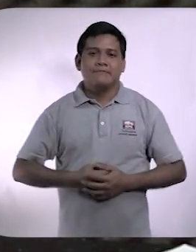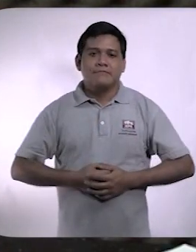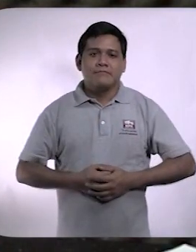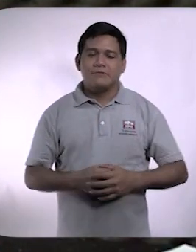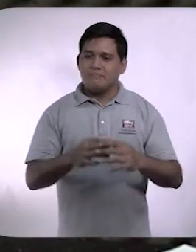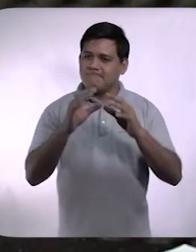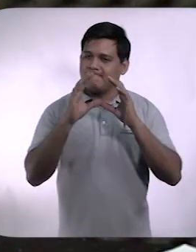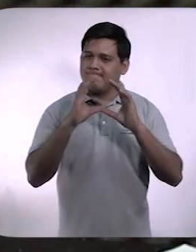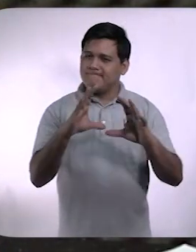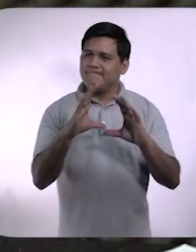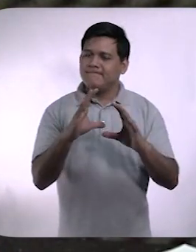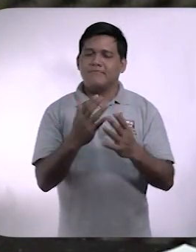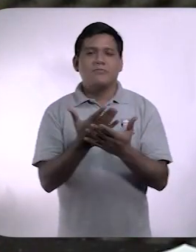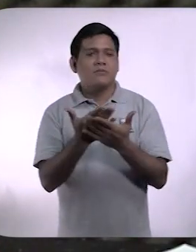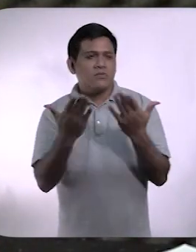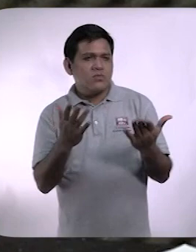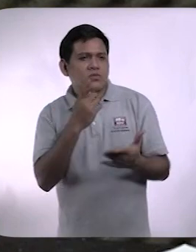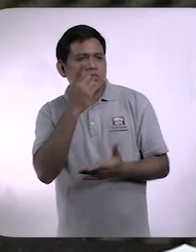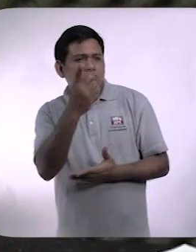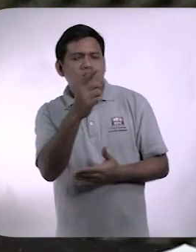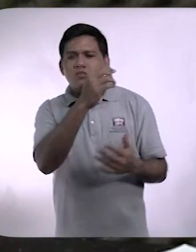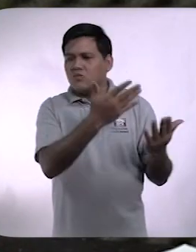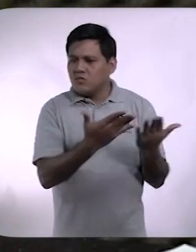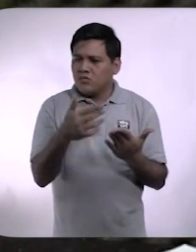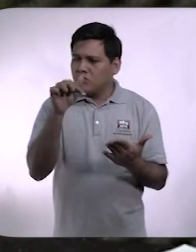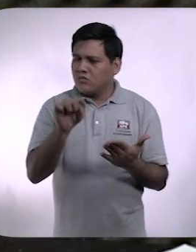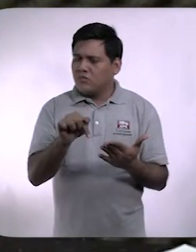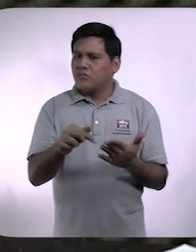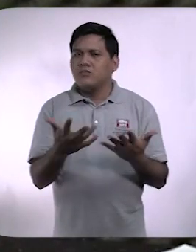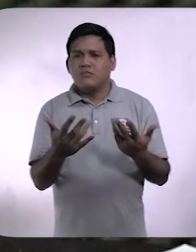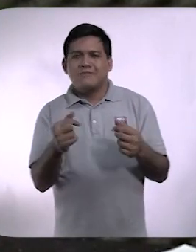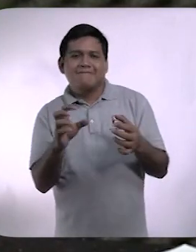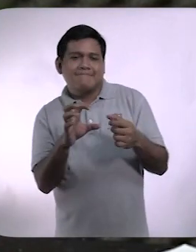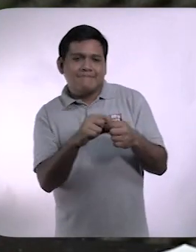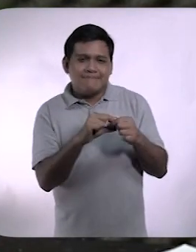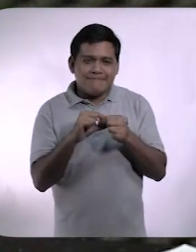Mencioné el día que llegaron que quizás el candado